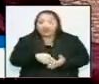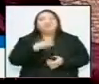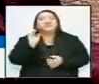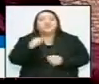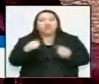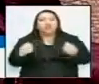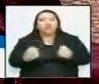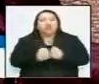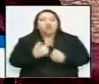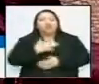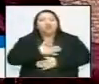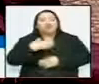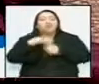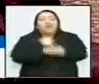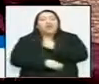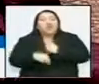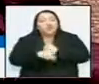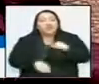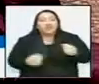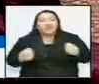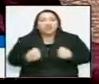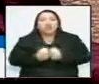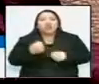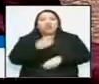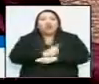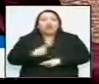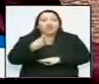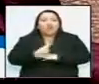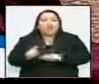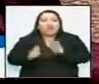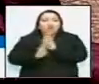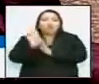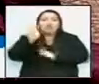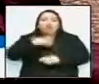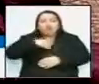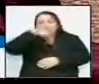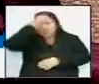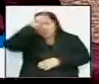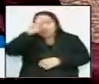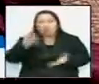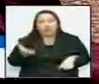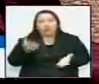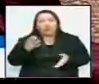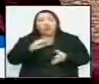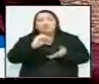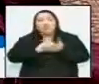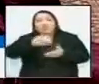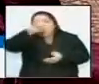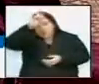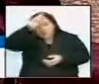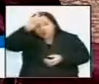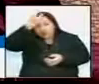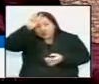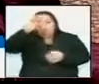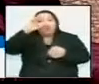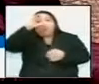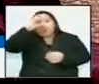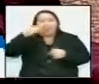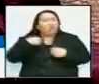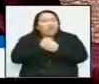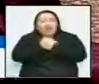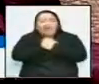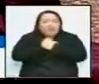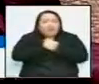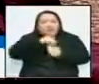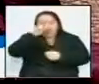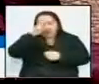atenta contra mi país, esto se atenta contra el desarrollo y el crecimiento de la región Cusco, un lugar que amo como